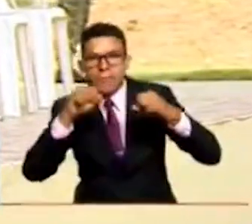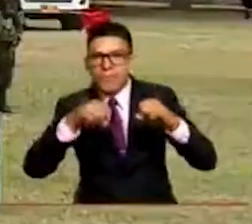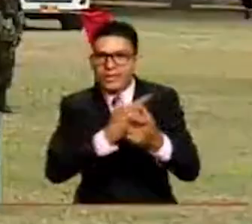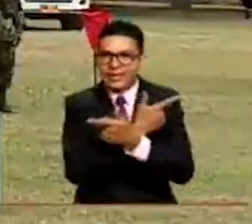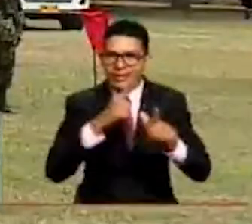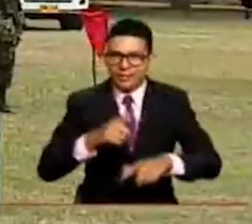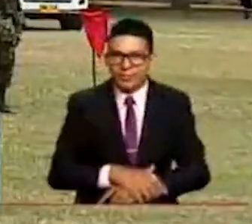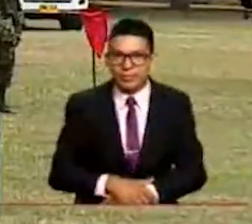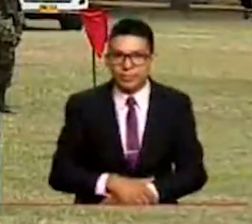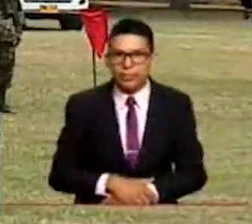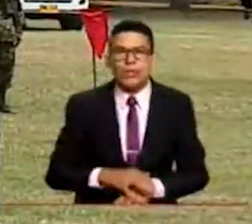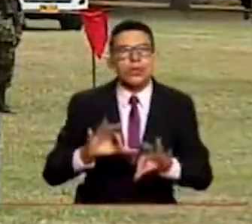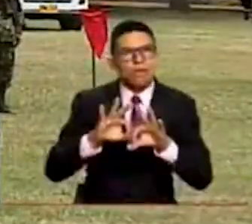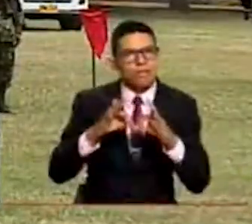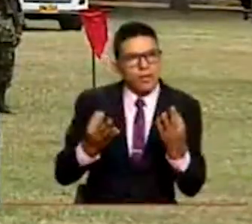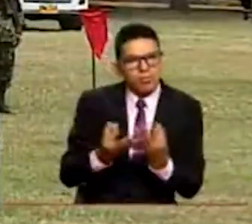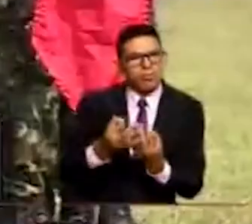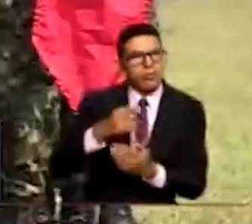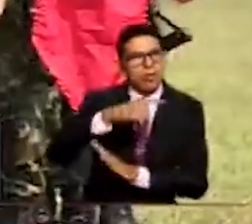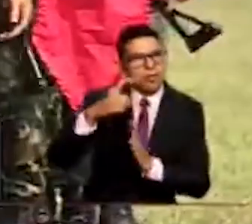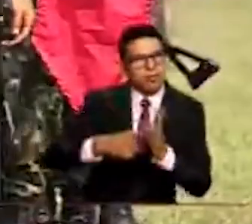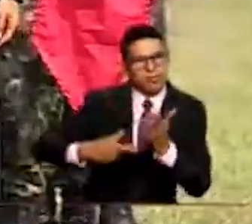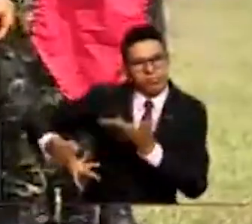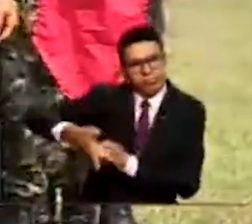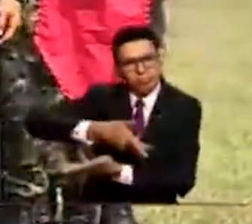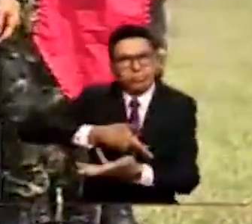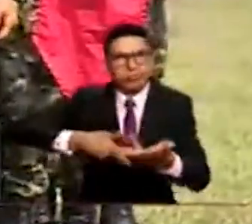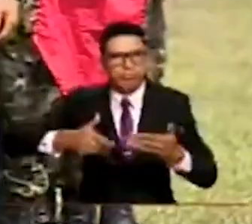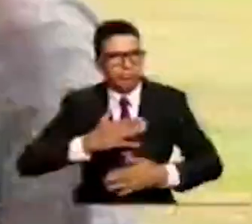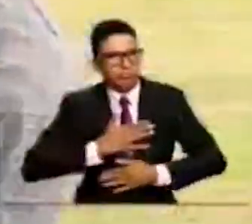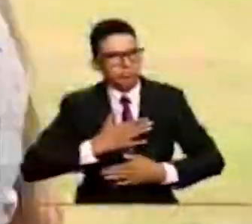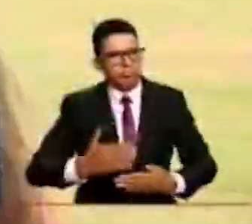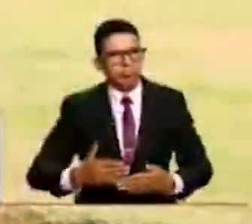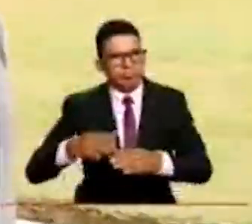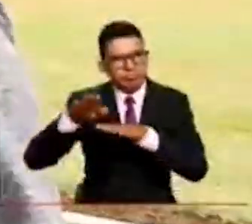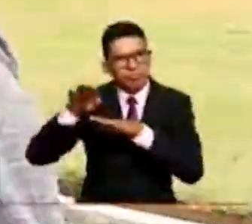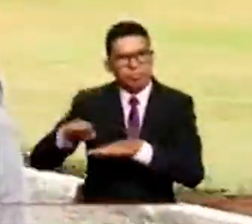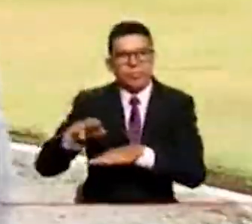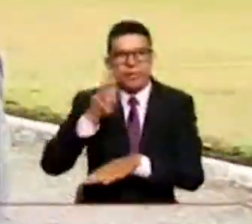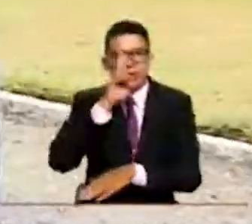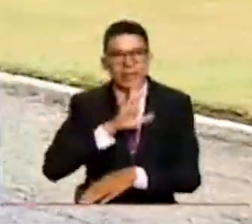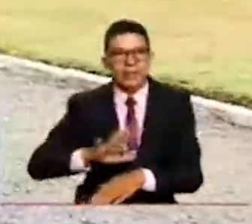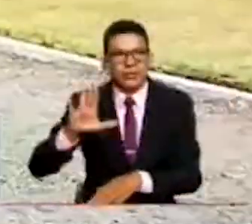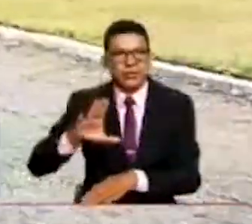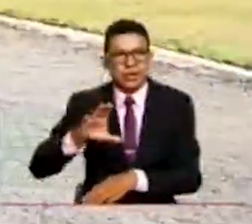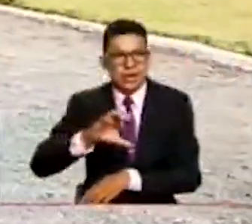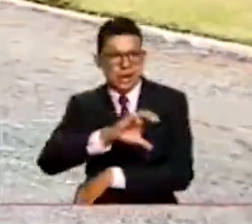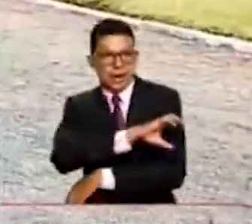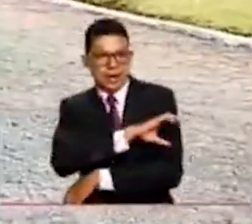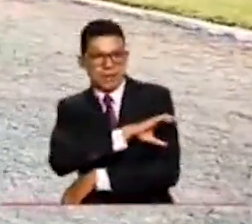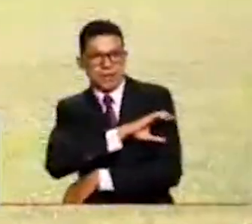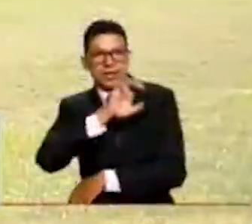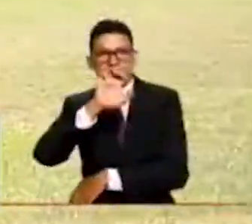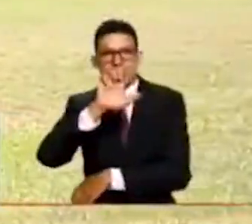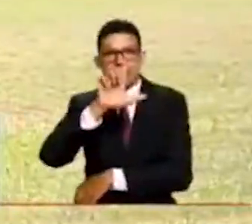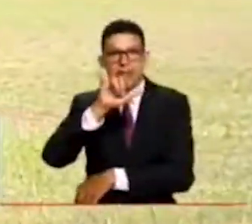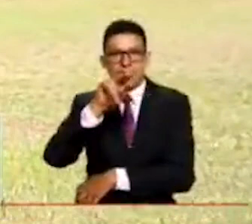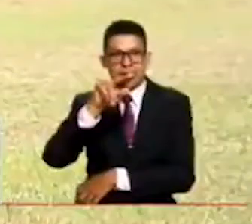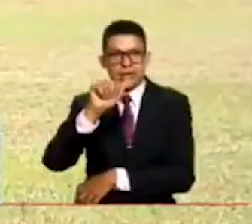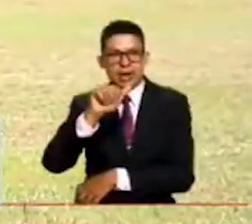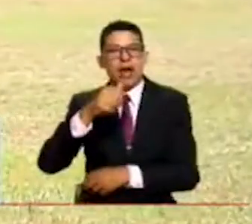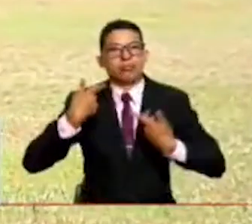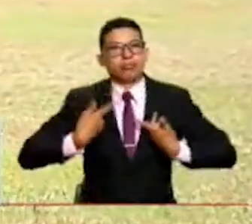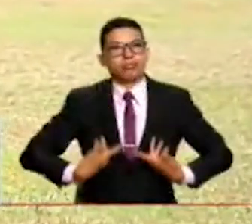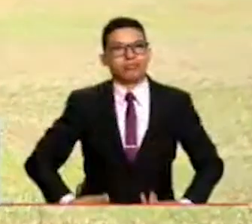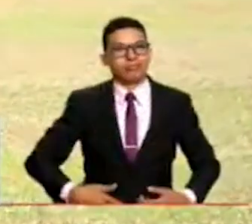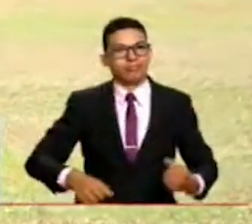familias enteras que comparten el orgullo y la responsabilidad de servir a la nación, como es el caso de la capitana Eliana Contreras, quien conoció el amor